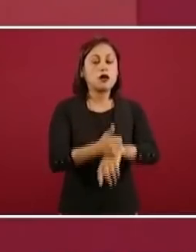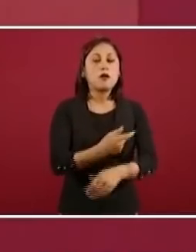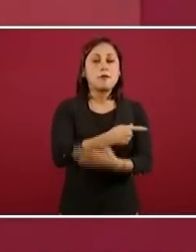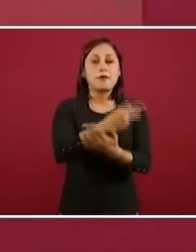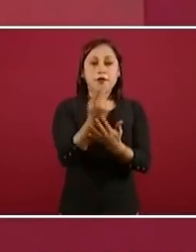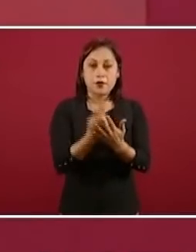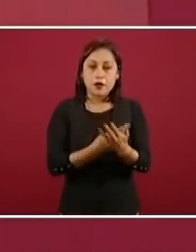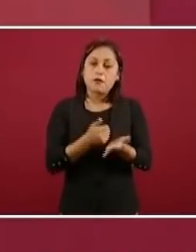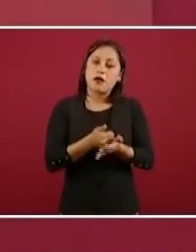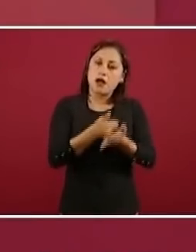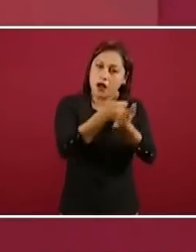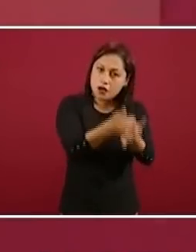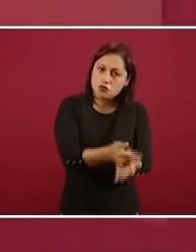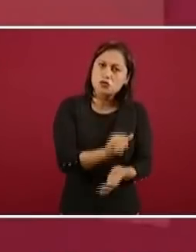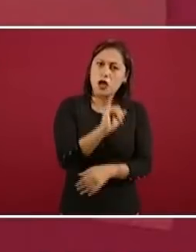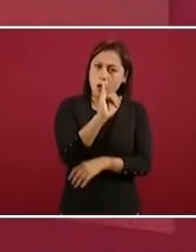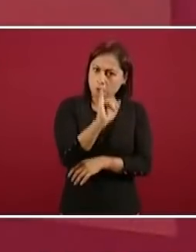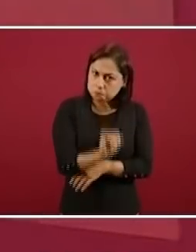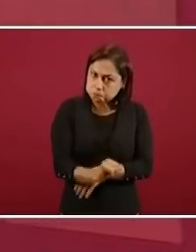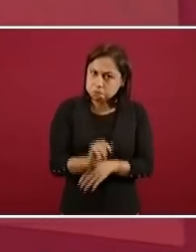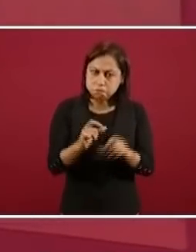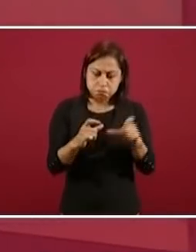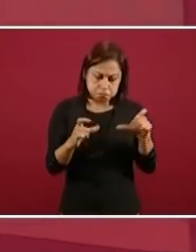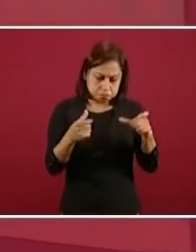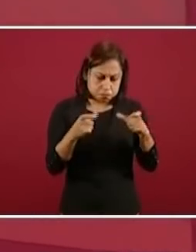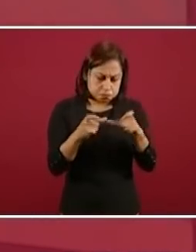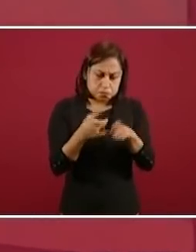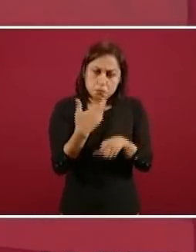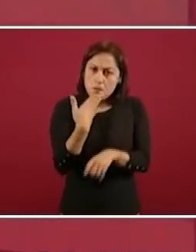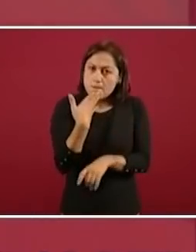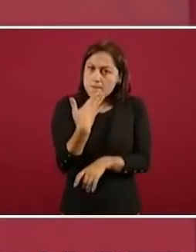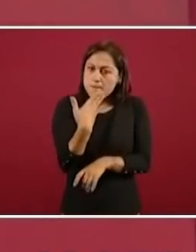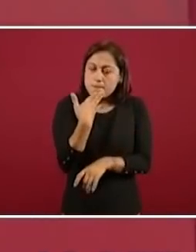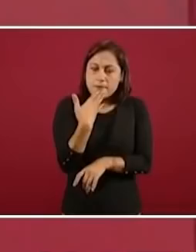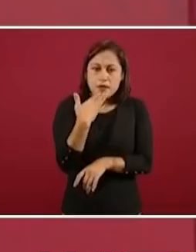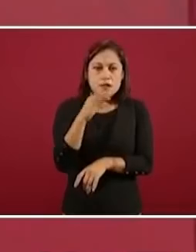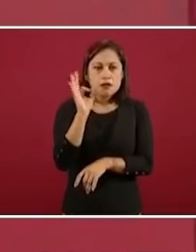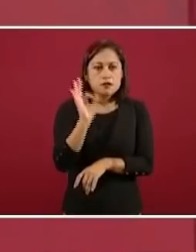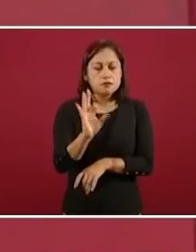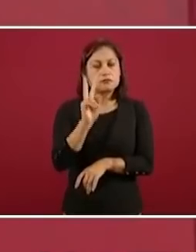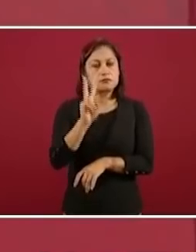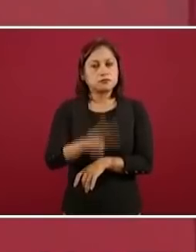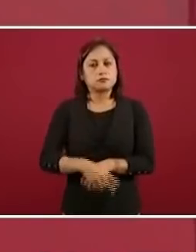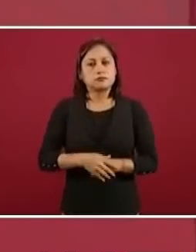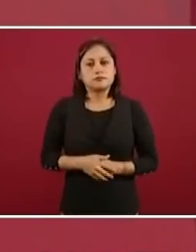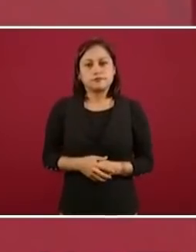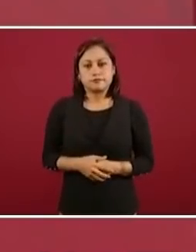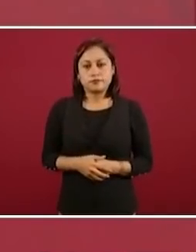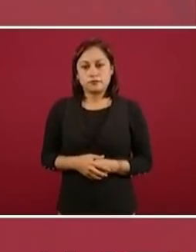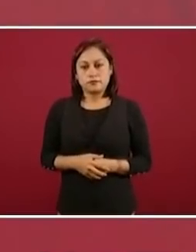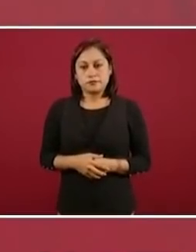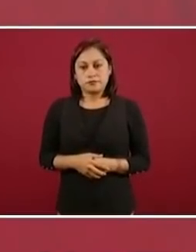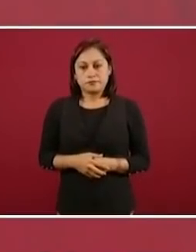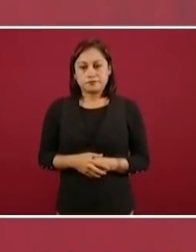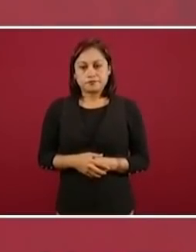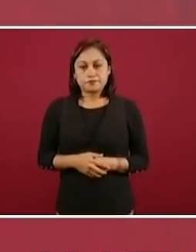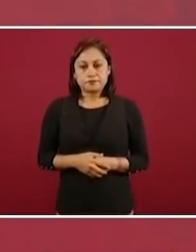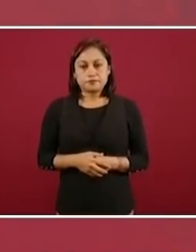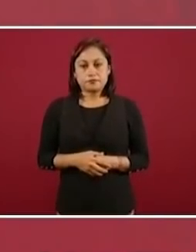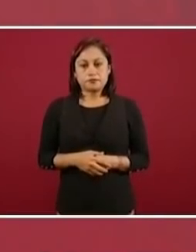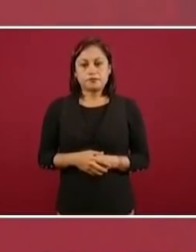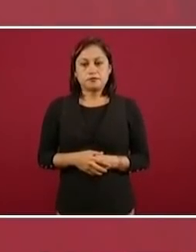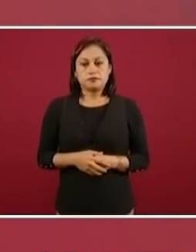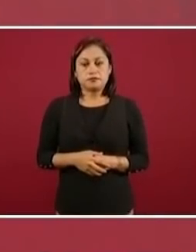y en este caso vamos a decir qué